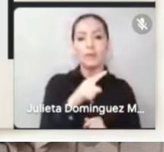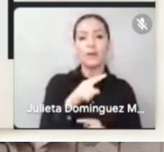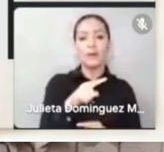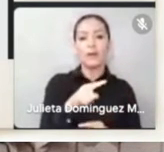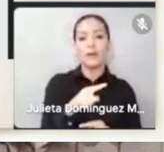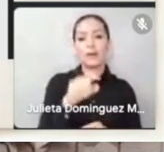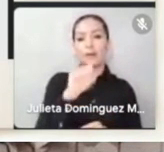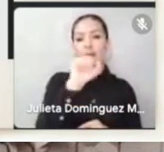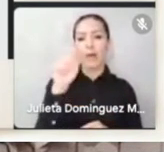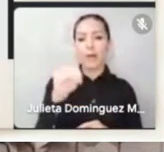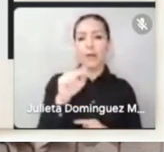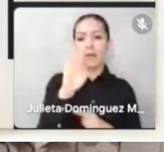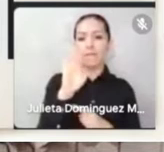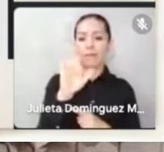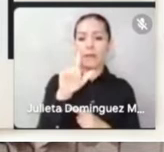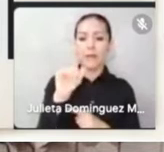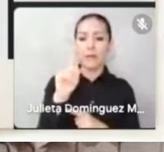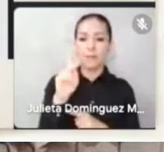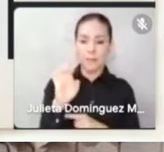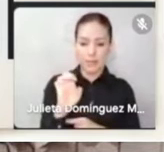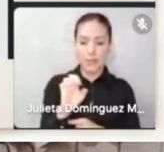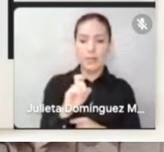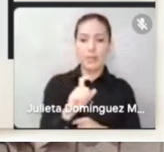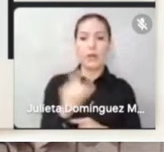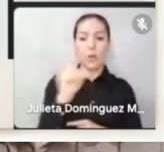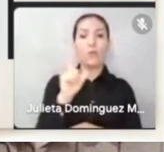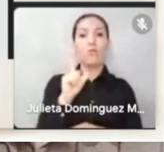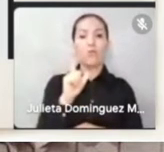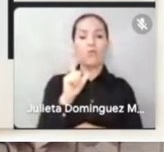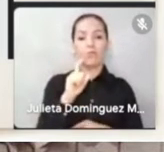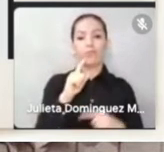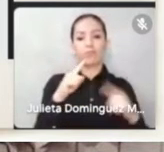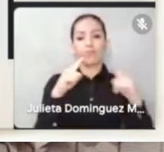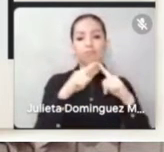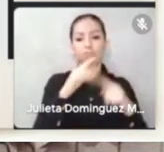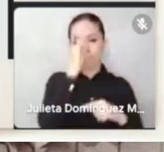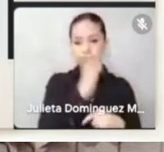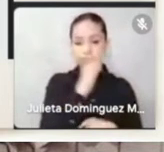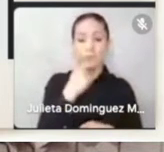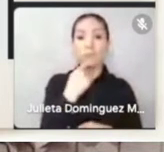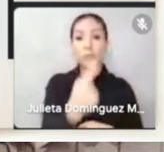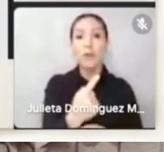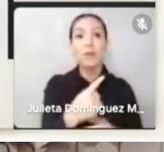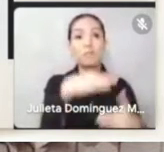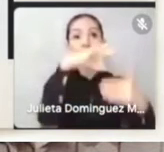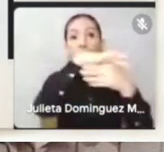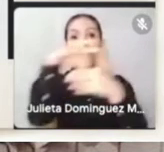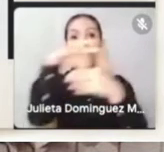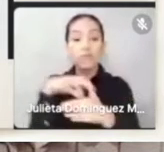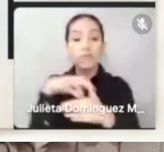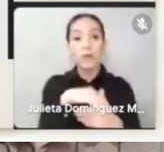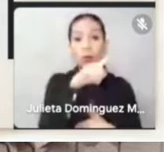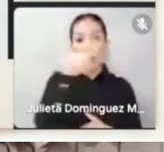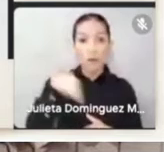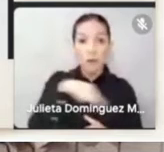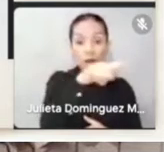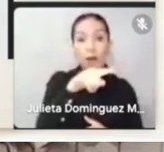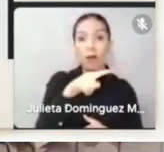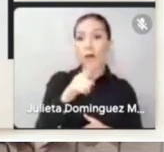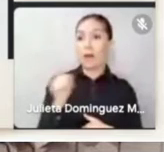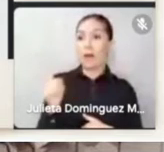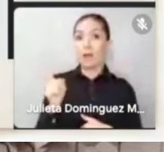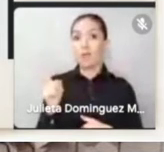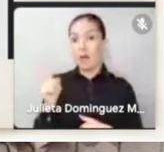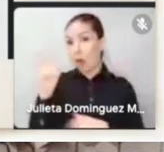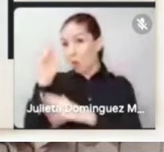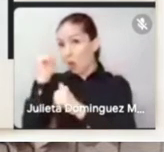homilía amenazó a los feligreses en caso de votar por una candidatura de ideología de izquierda. También señala la